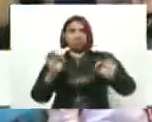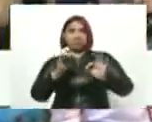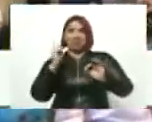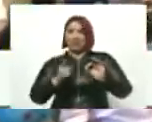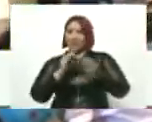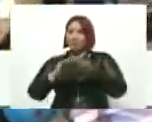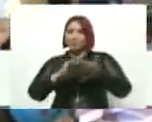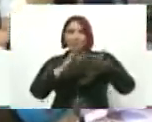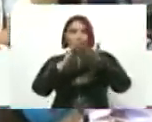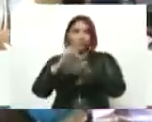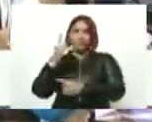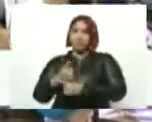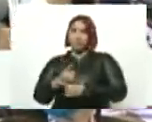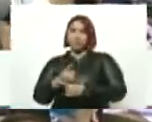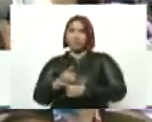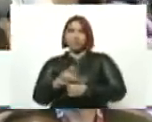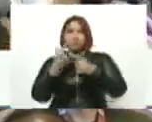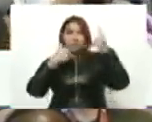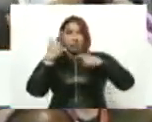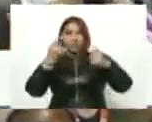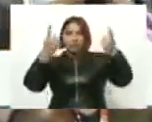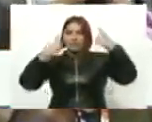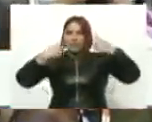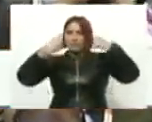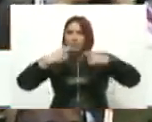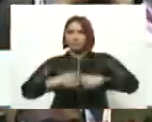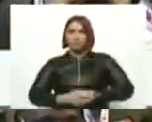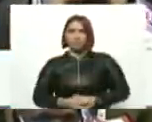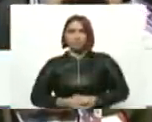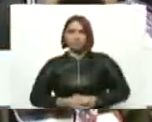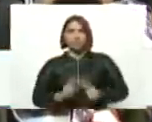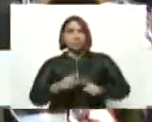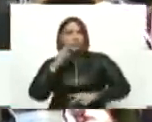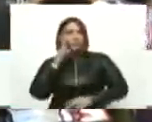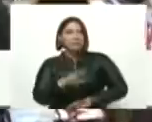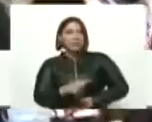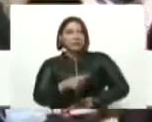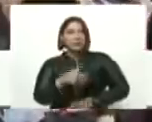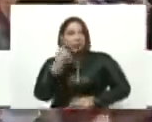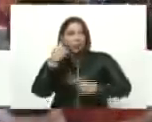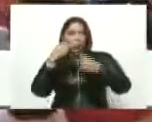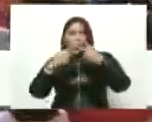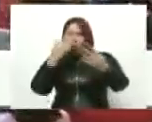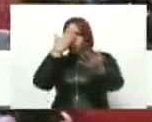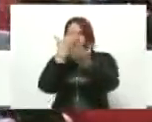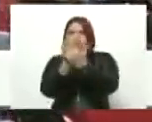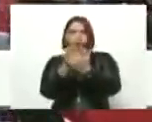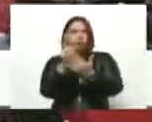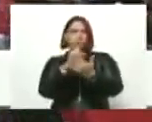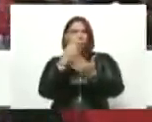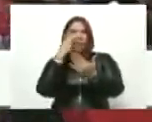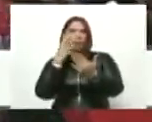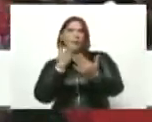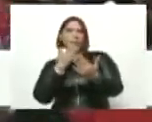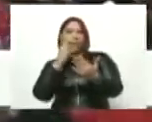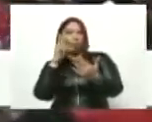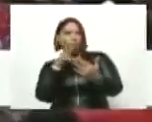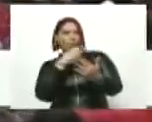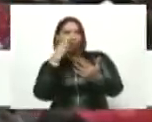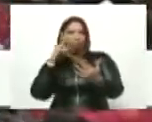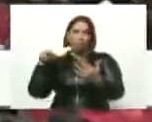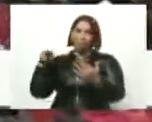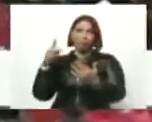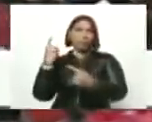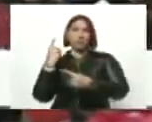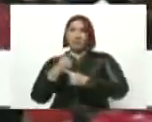corregir. El comandante Chávez nos enseñó precisamente a ver las cosas de frente, a no verlas de lado, a verlos con